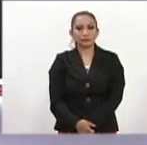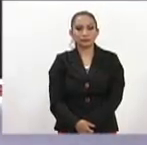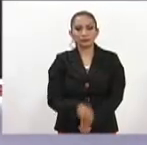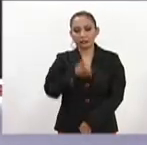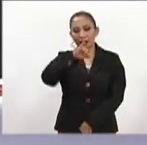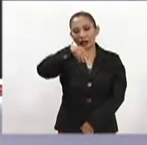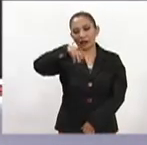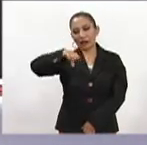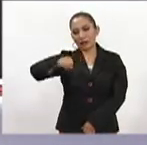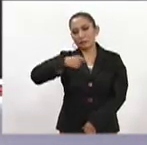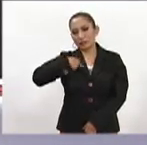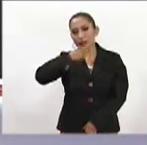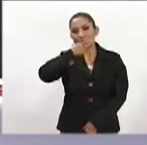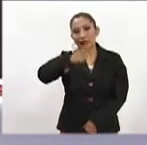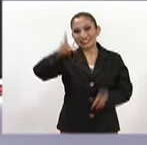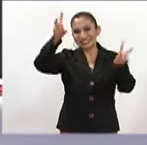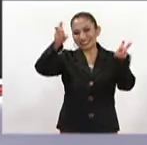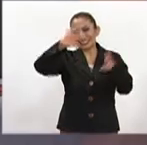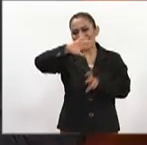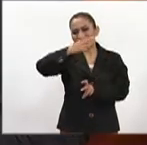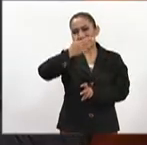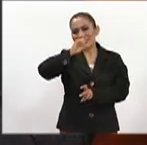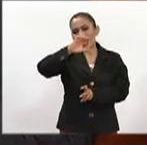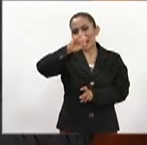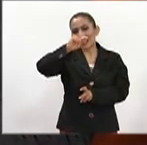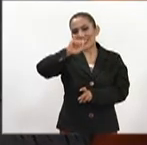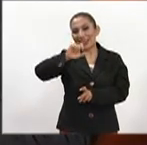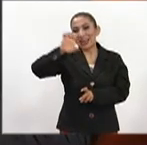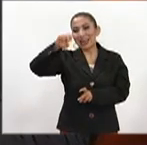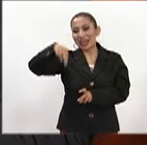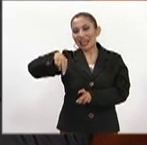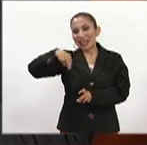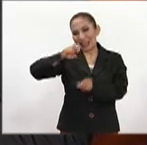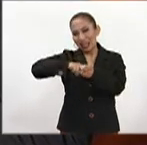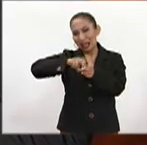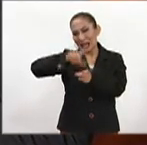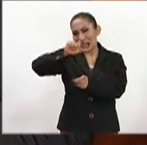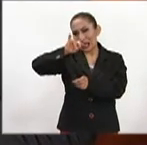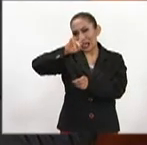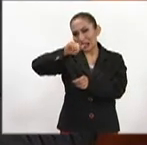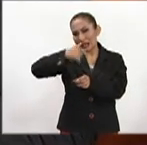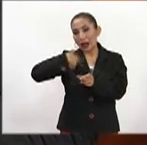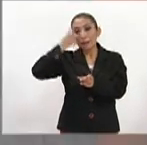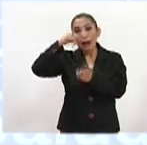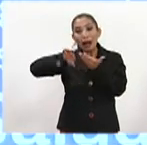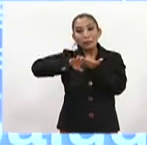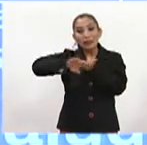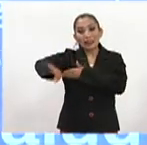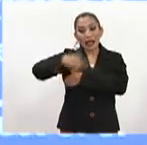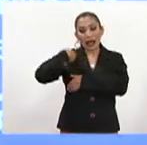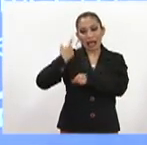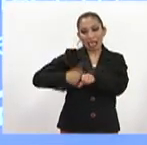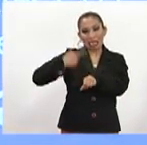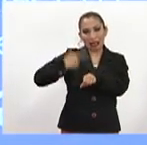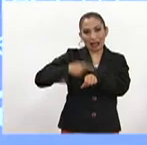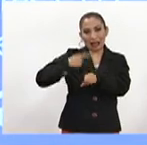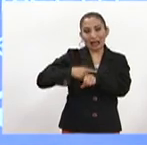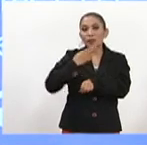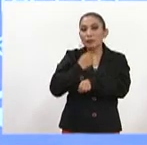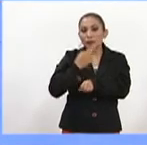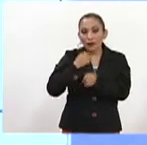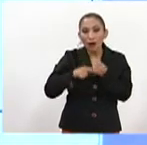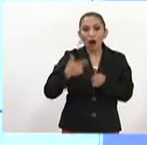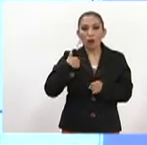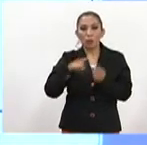El IMSS lanzó Chécate en Línea, que es una nueva herramienta digital que va a permitir prevenir enfermedades crónicas como la diabetes y la